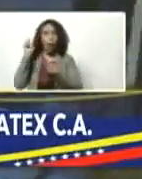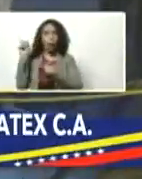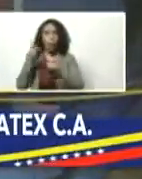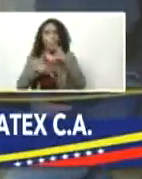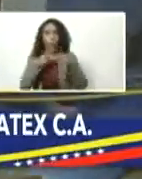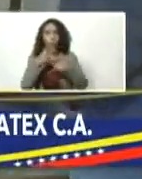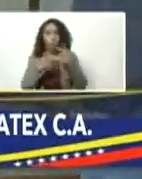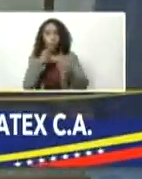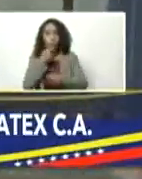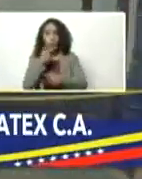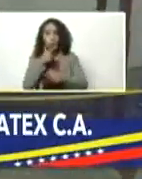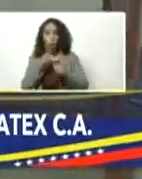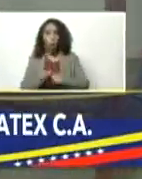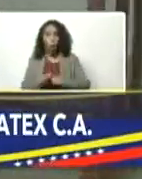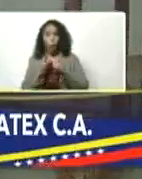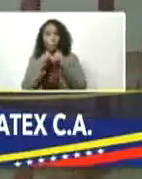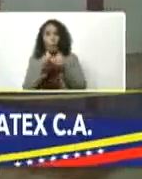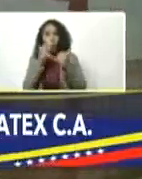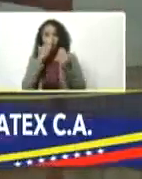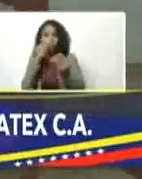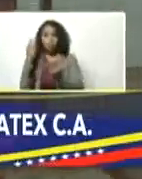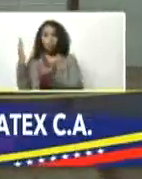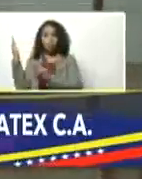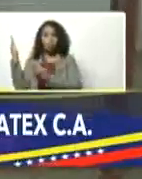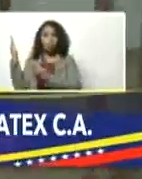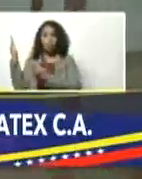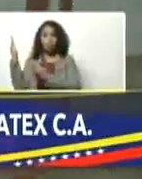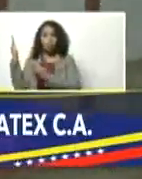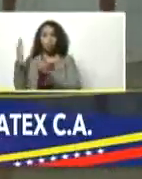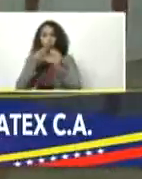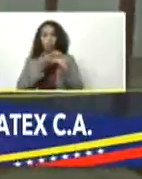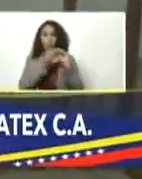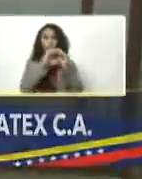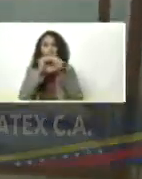proceso bonito que comienza por la